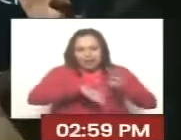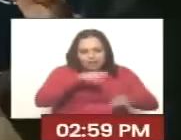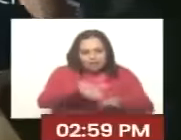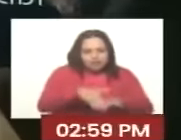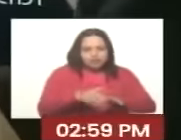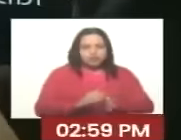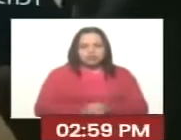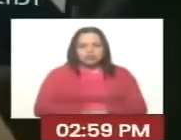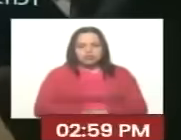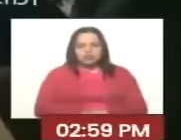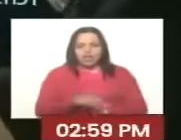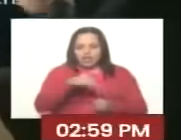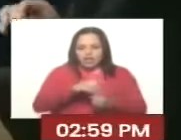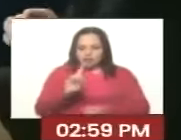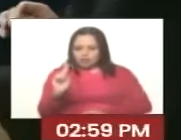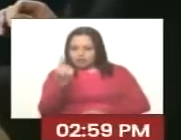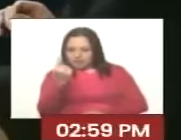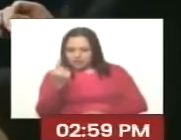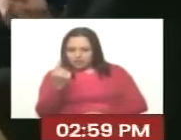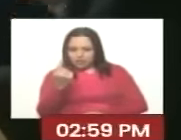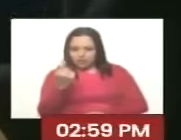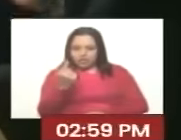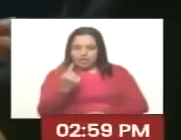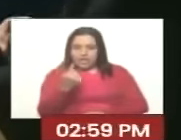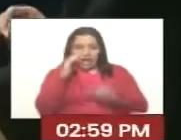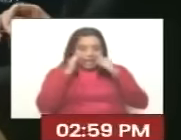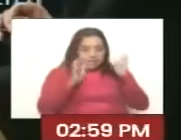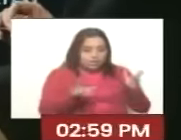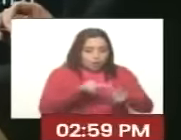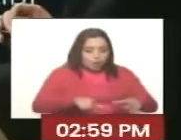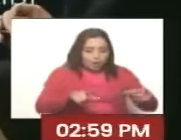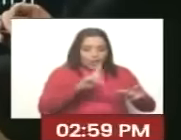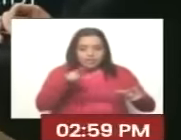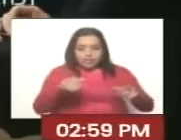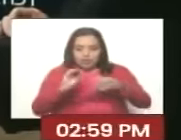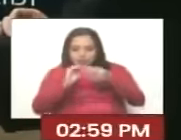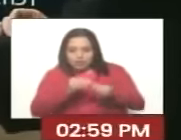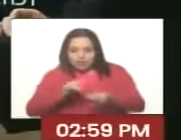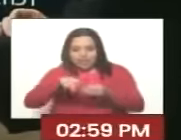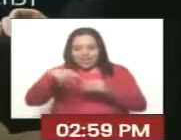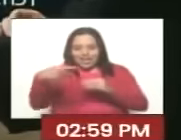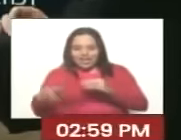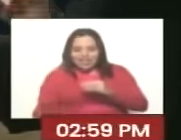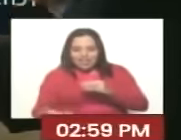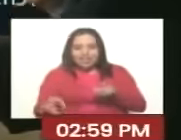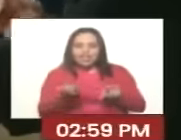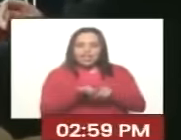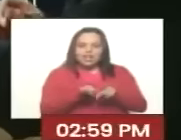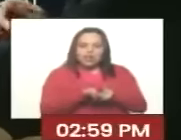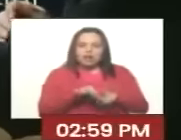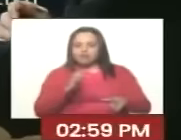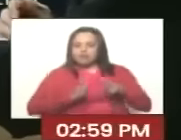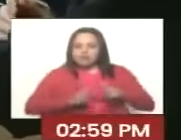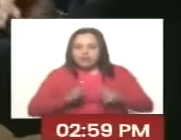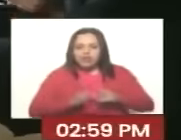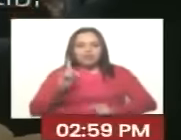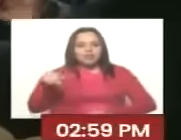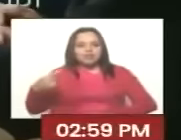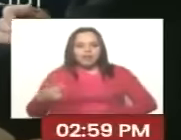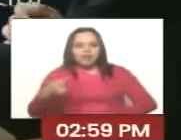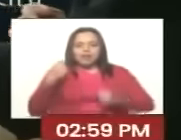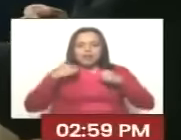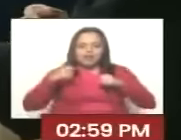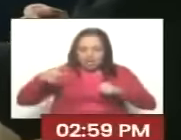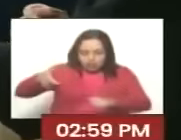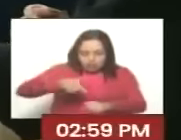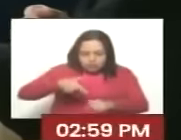muy rápido. Primer abordaje en el sitio del suceso. Reconstrucción de la caída libre del maniquí similar a Cancerbero. Ensayo de luminol. La